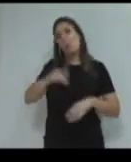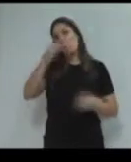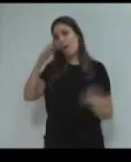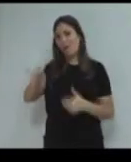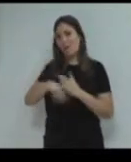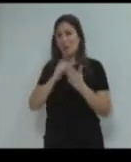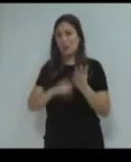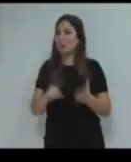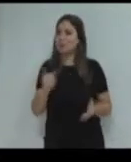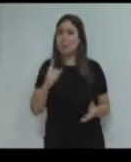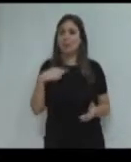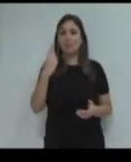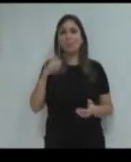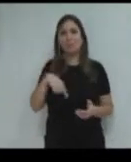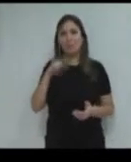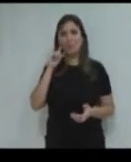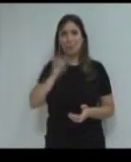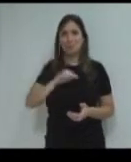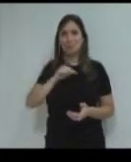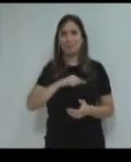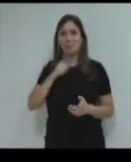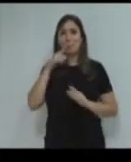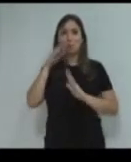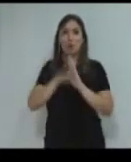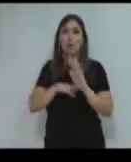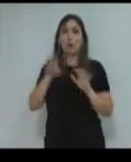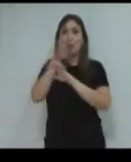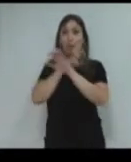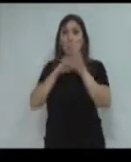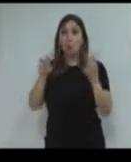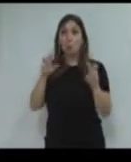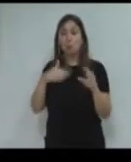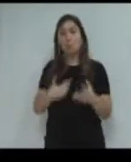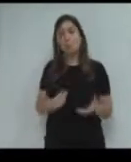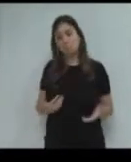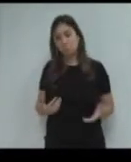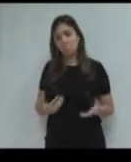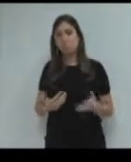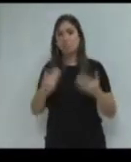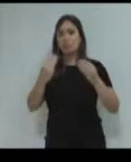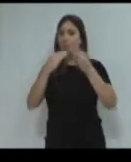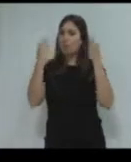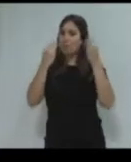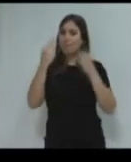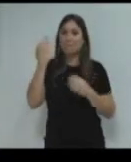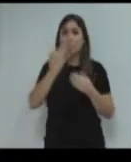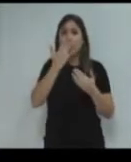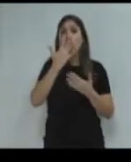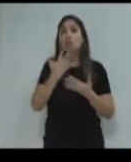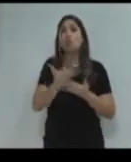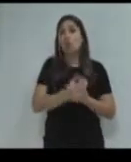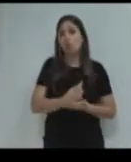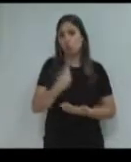sé. Hay que dedicar un poquito de tiempo y saber. Pero es por eso, es básica la formación. De todos.